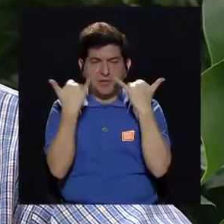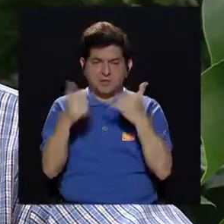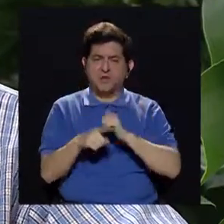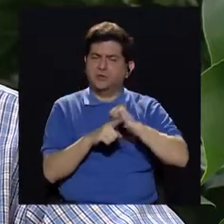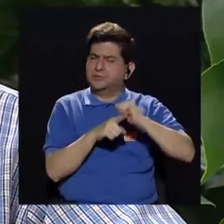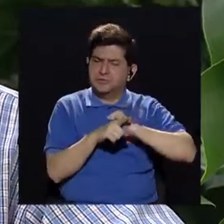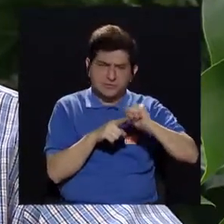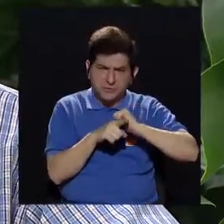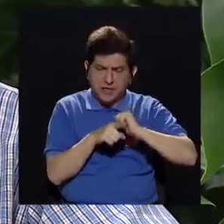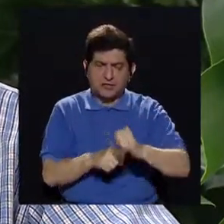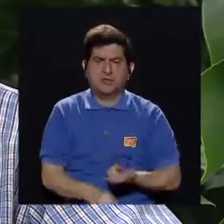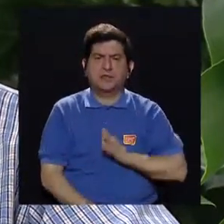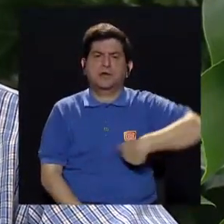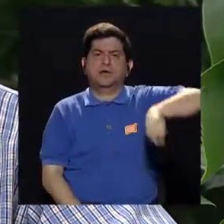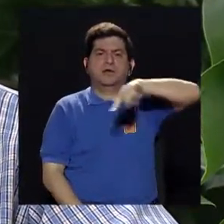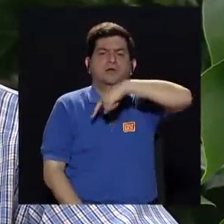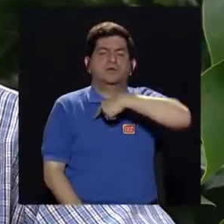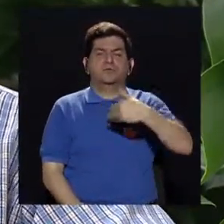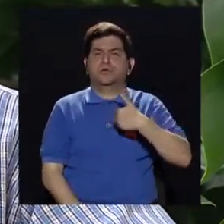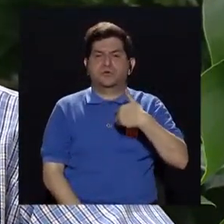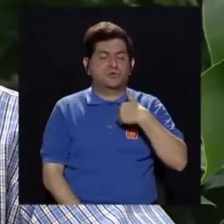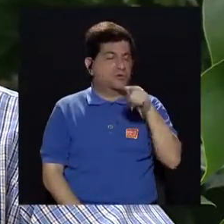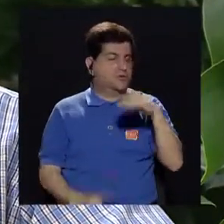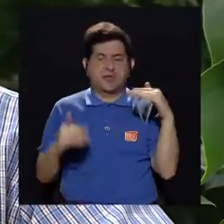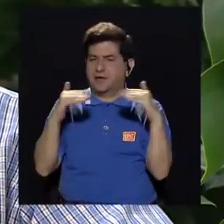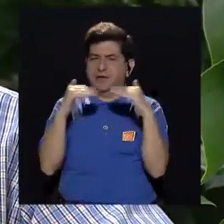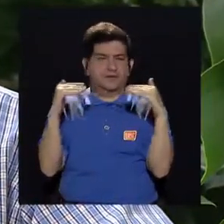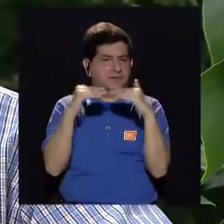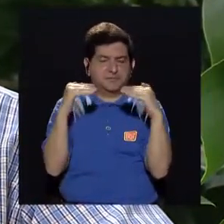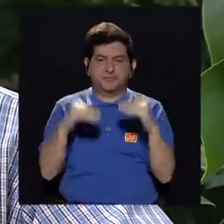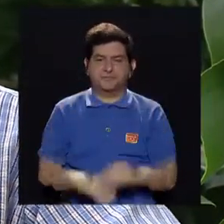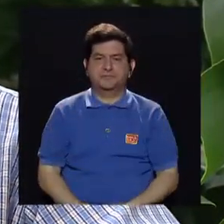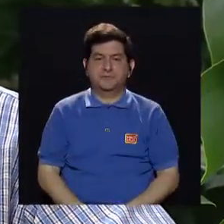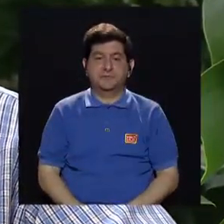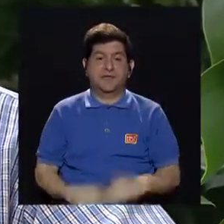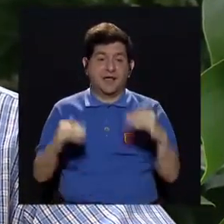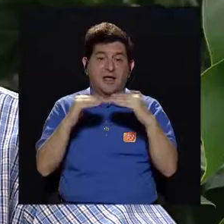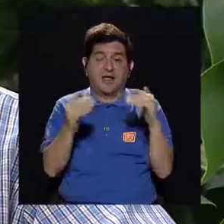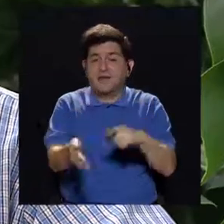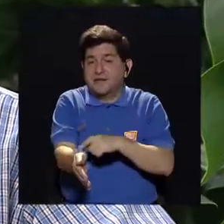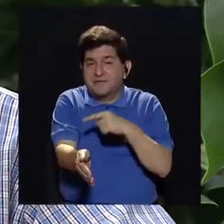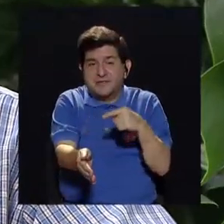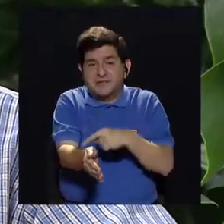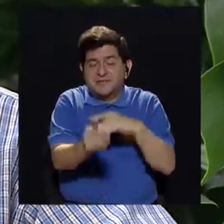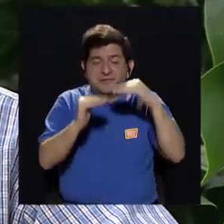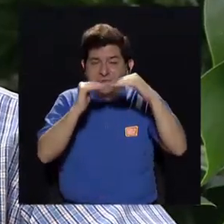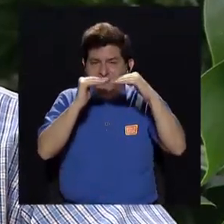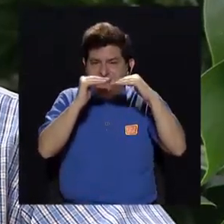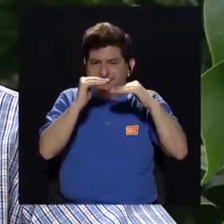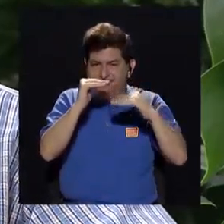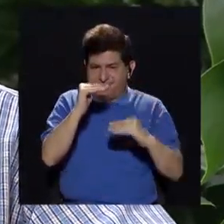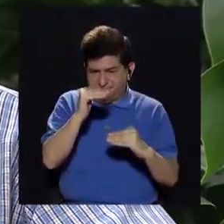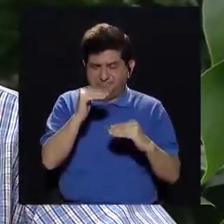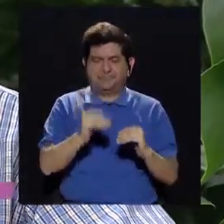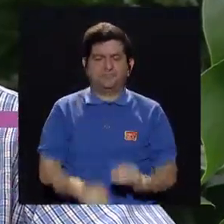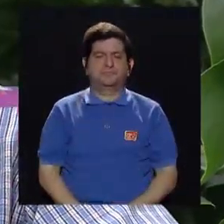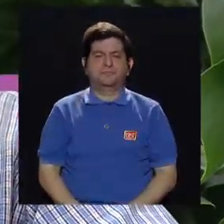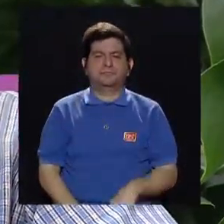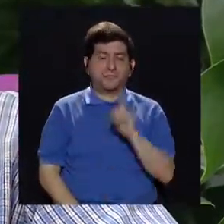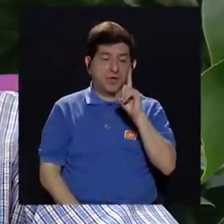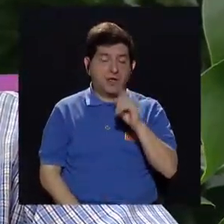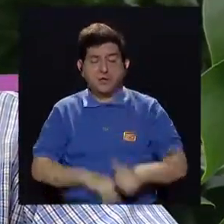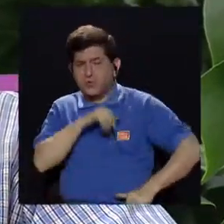adquirido por años de entrenamiento. Nosotros que no tenemos esos niveles, tenemos nuestro nivel de azúcar es relativamente baja. Entonces, en